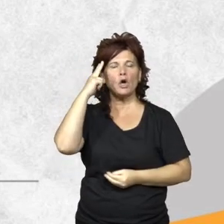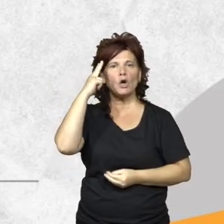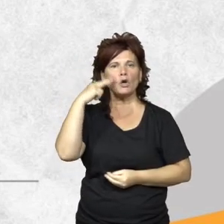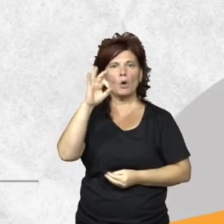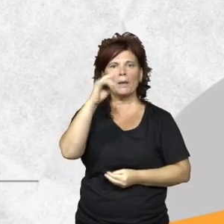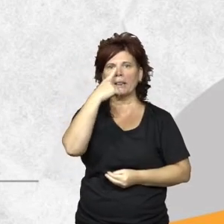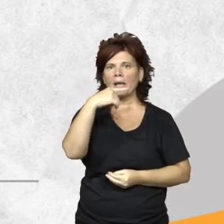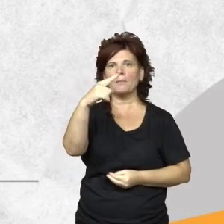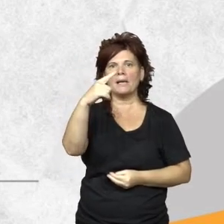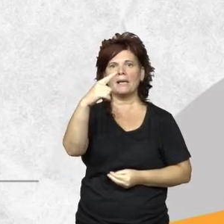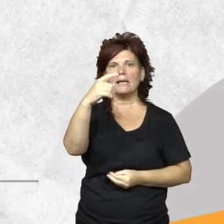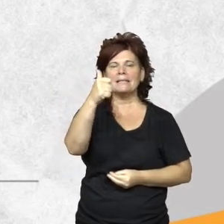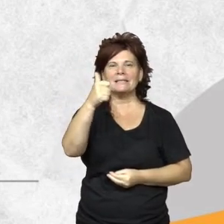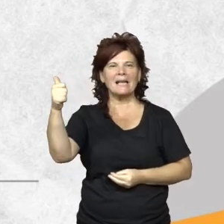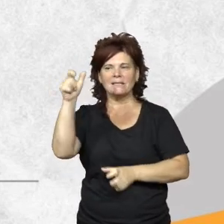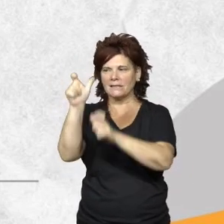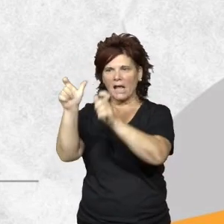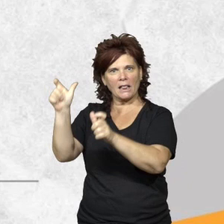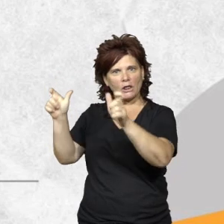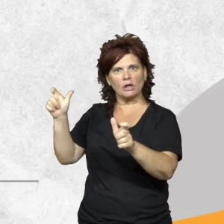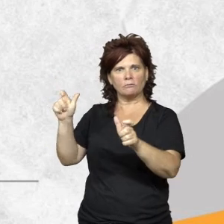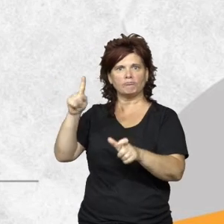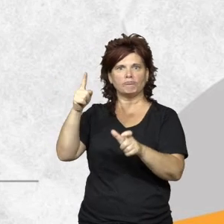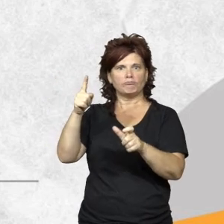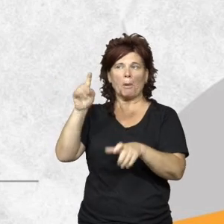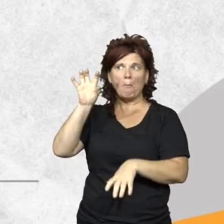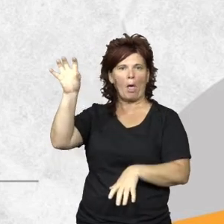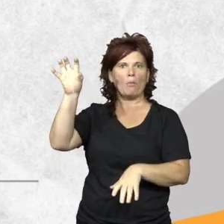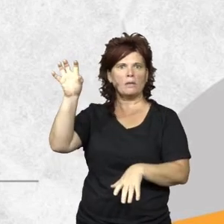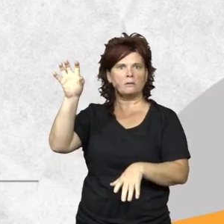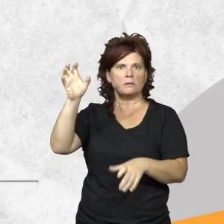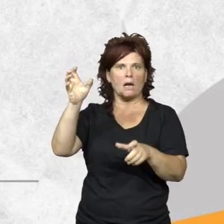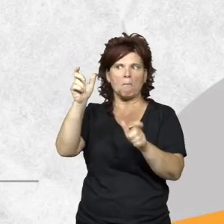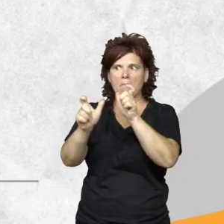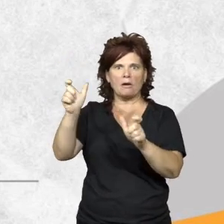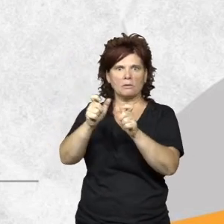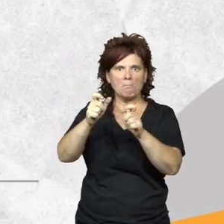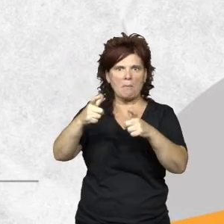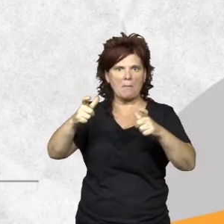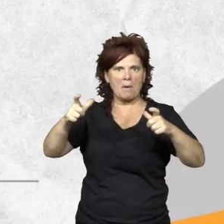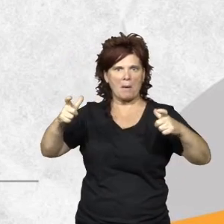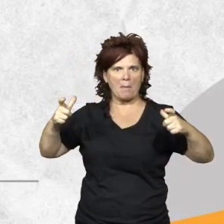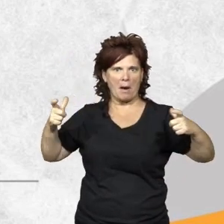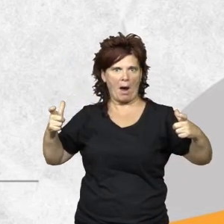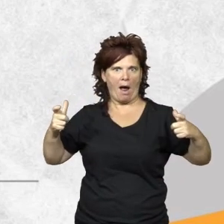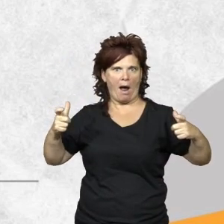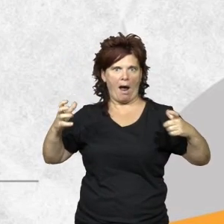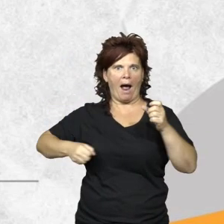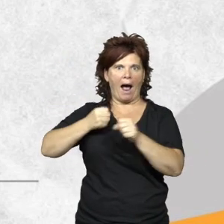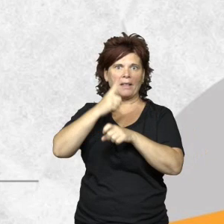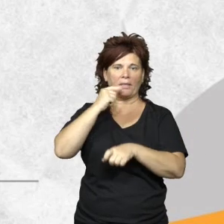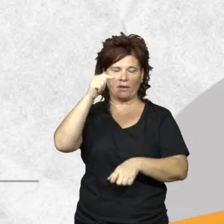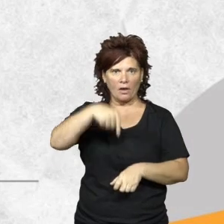190.641 habitantes, una de las provincias que más crecimiento ha tenido desde el 2010 a la fecha.